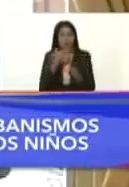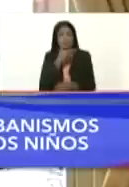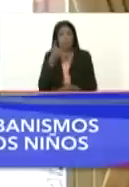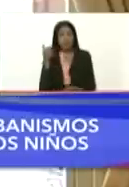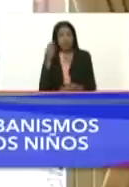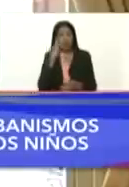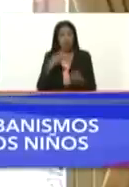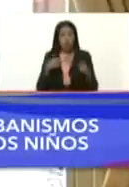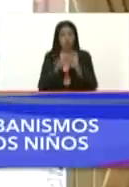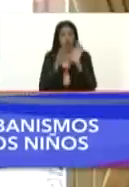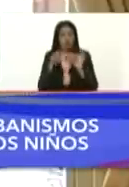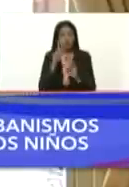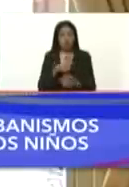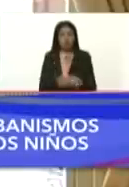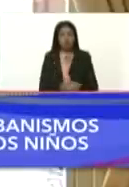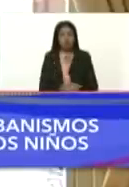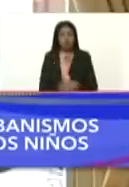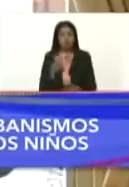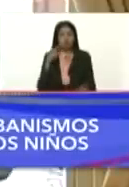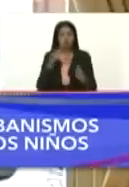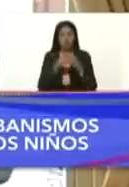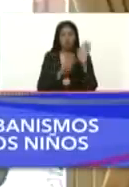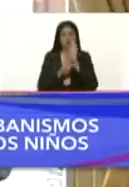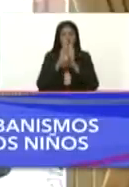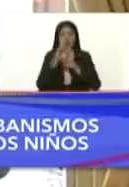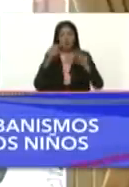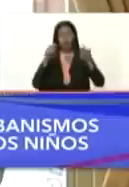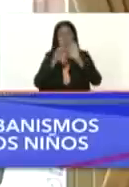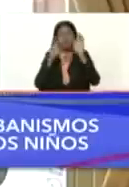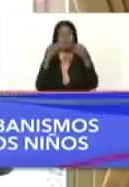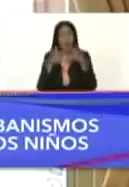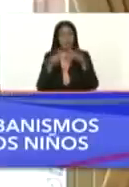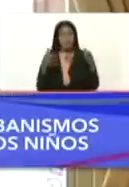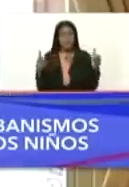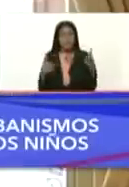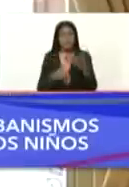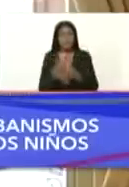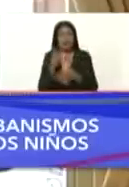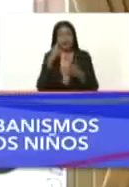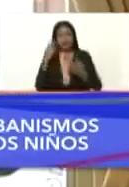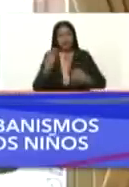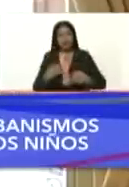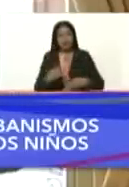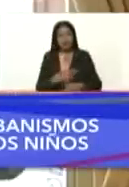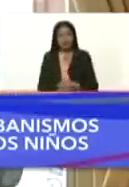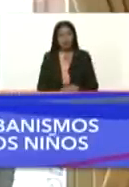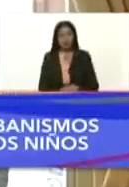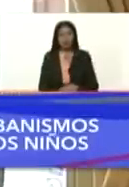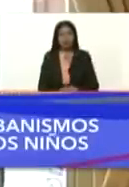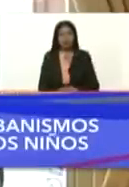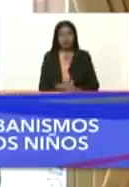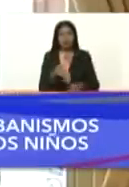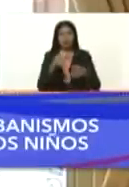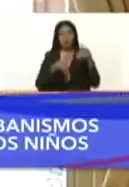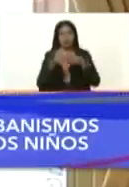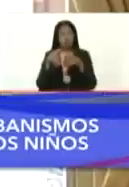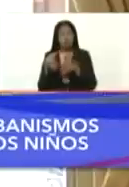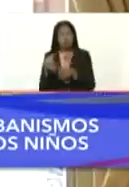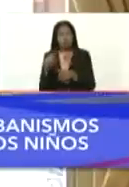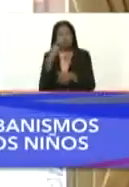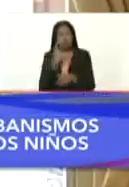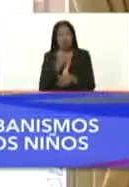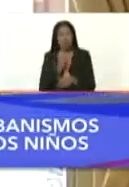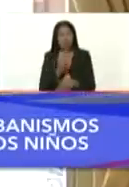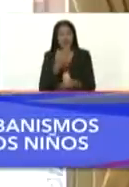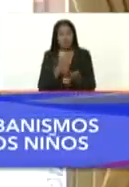en vías de crecimiento de expansión seguro con votos de lo que yo le digo